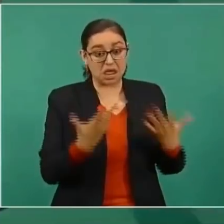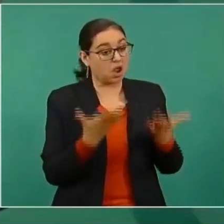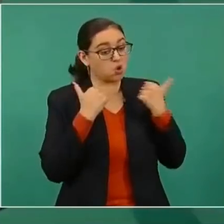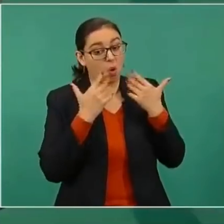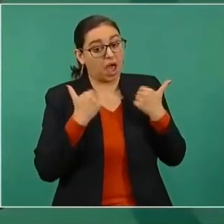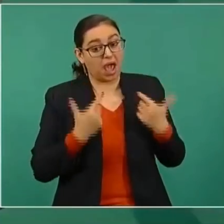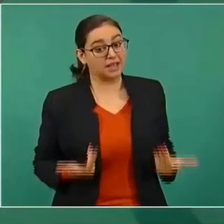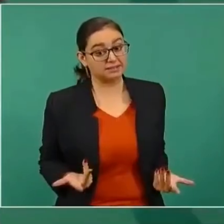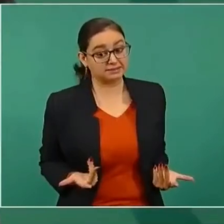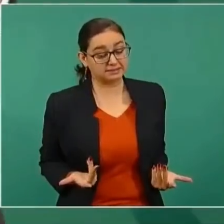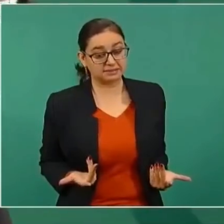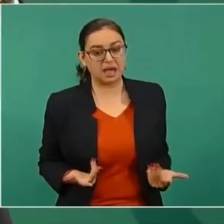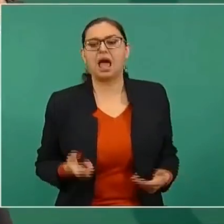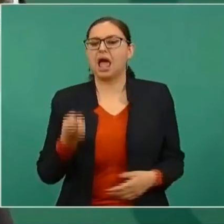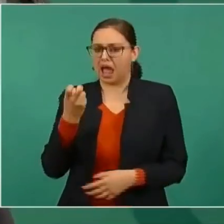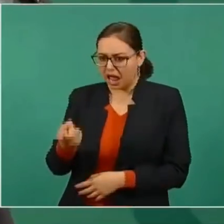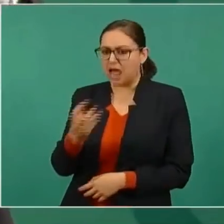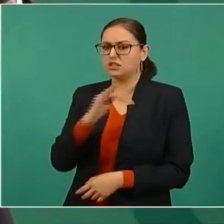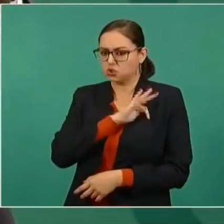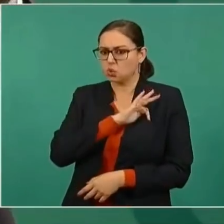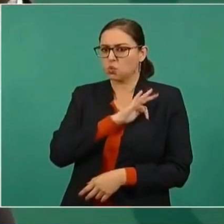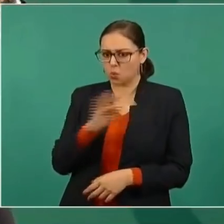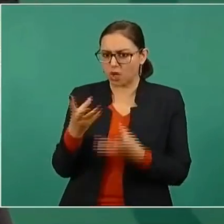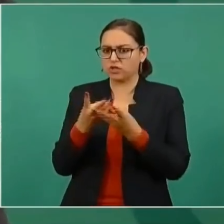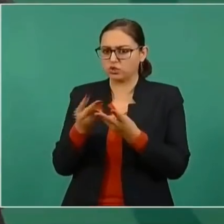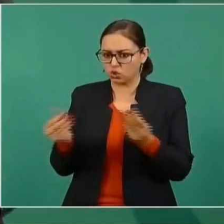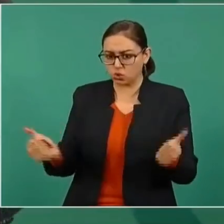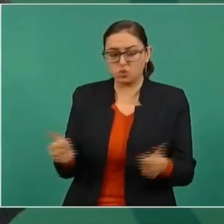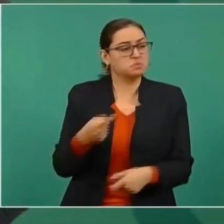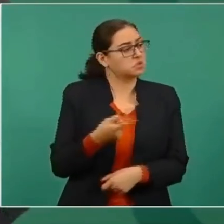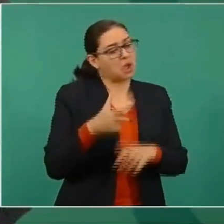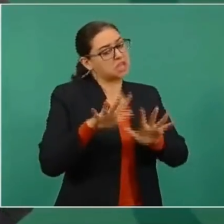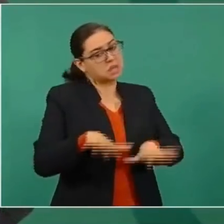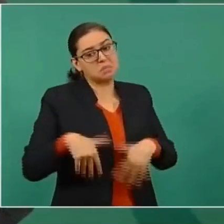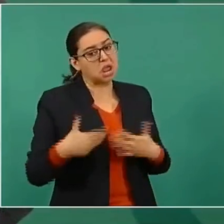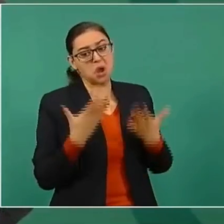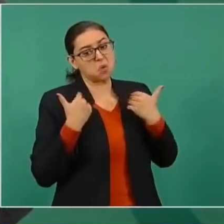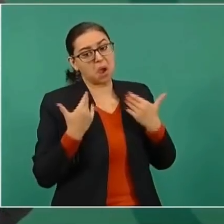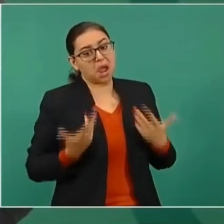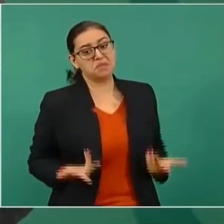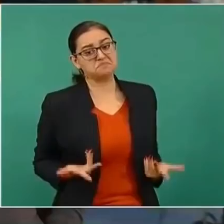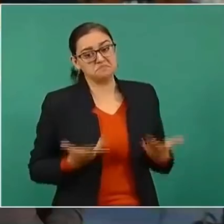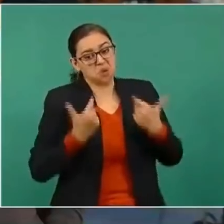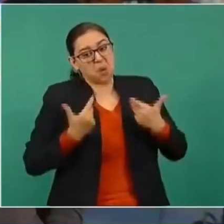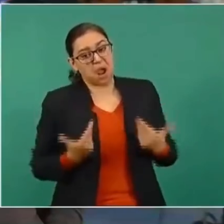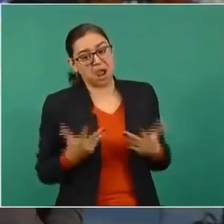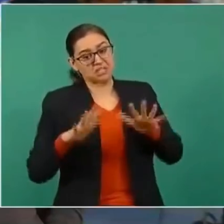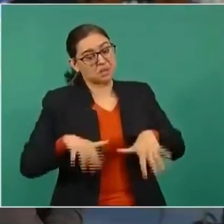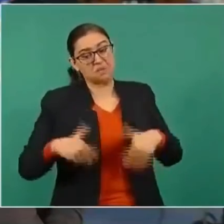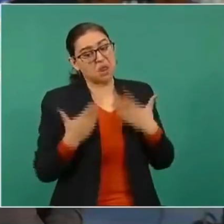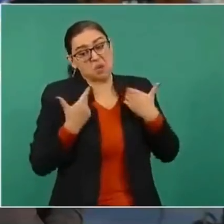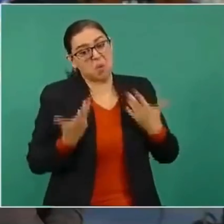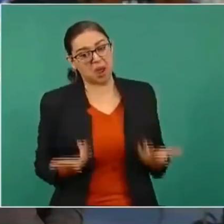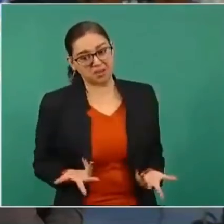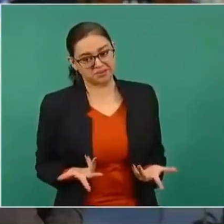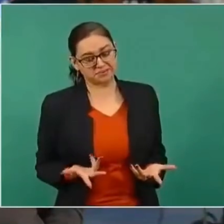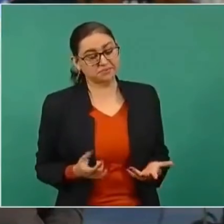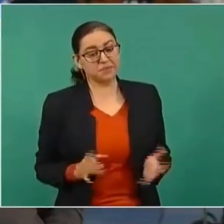solución. La asamblea de una la cabecera. Una asamblea general. De la cabecera municipal. Sí. Sí. Y mire, ya cerrando